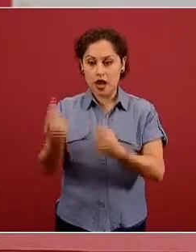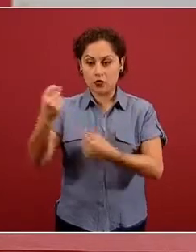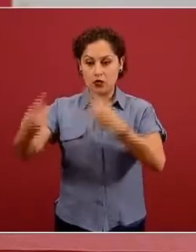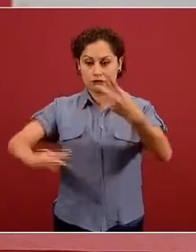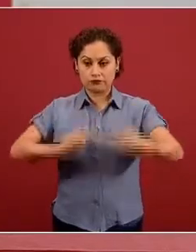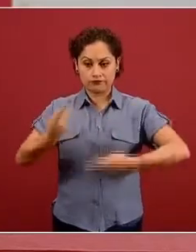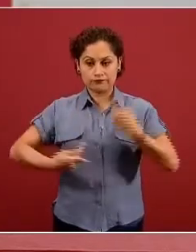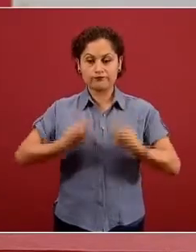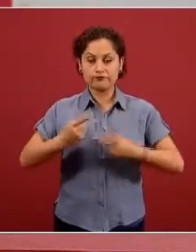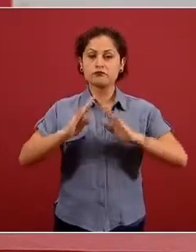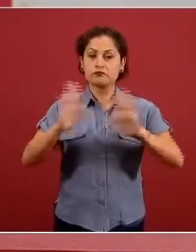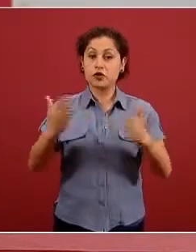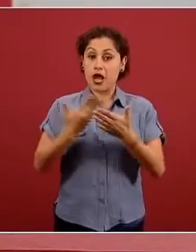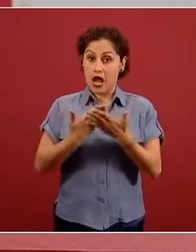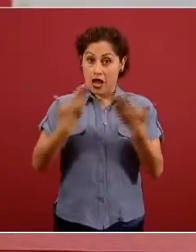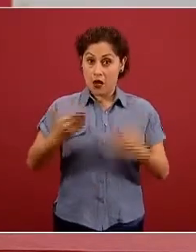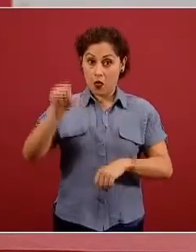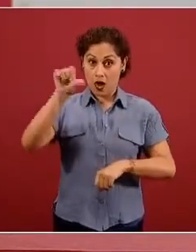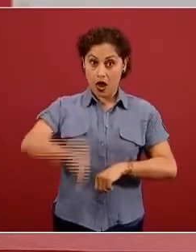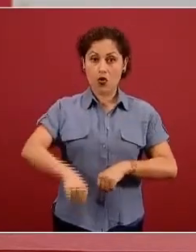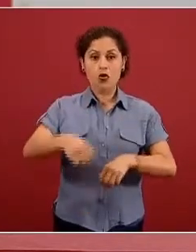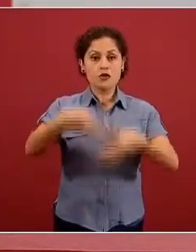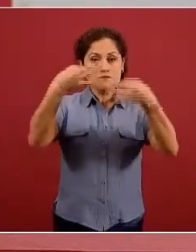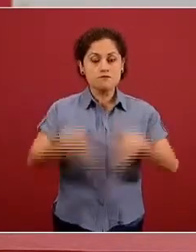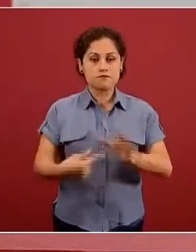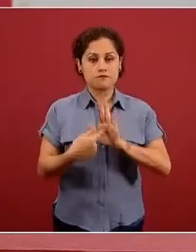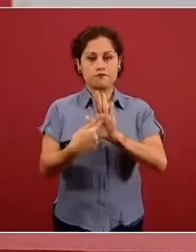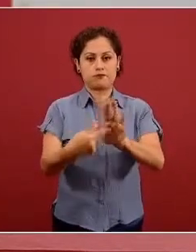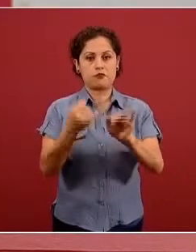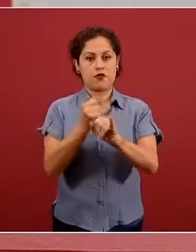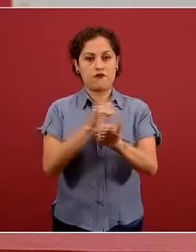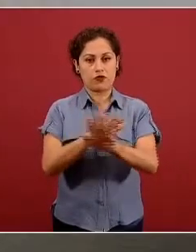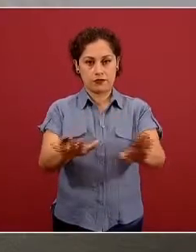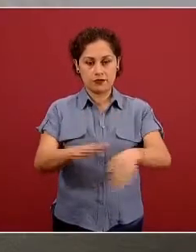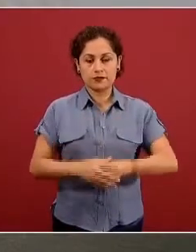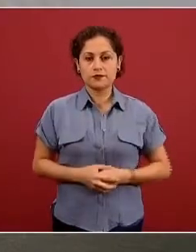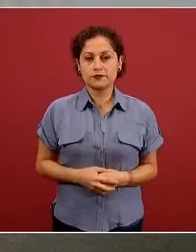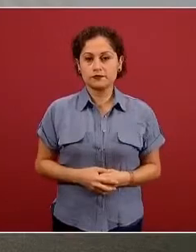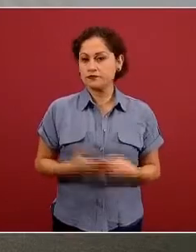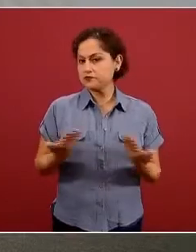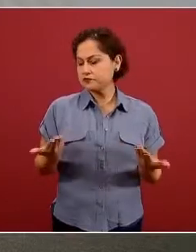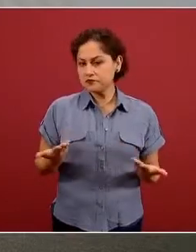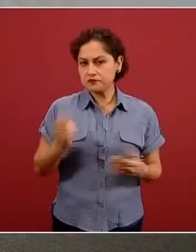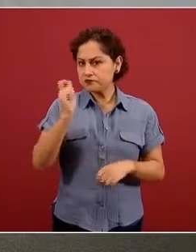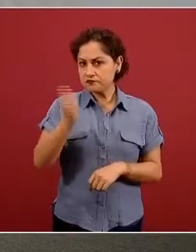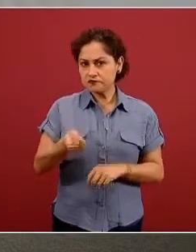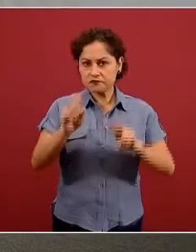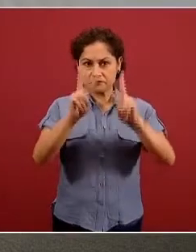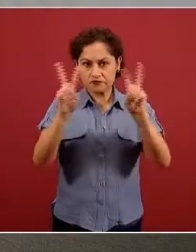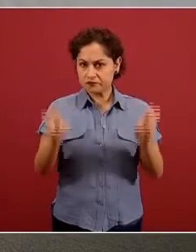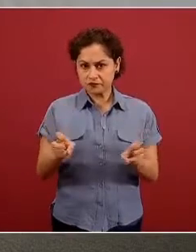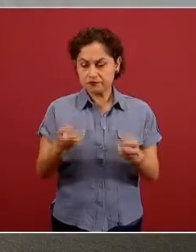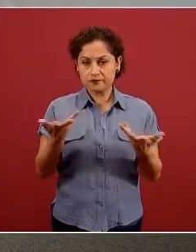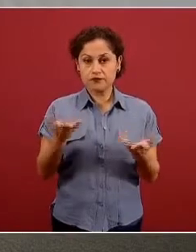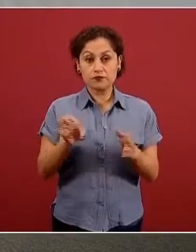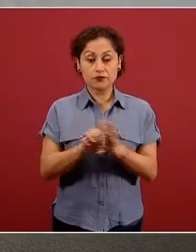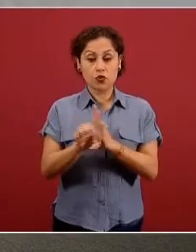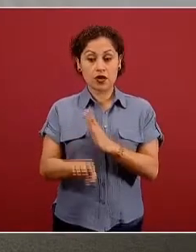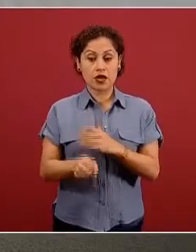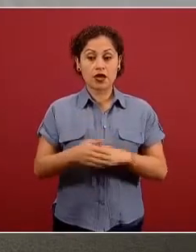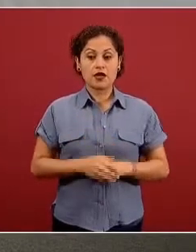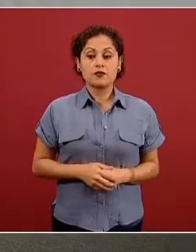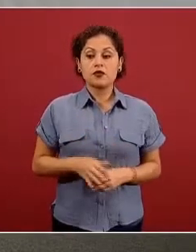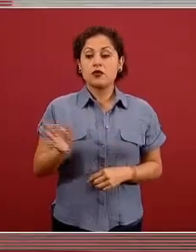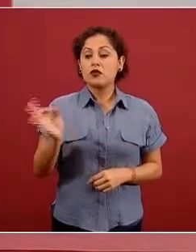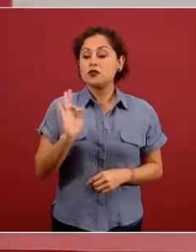eso queremos presentarlo de manera explícita. Y es el asunto de qué va a ocurrir si tenemos un